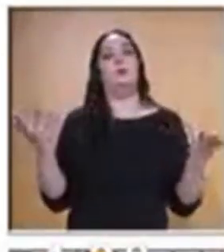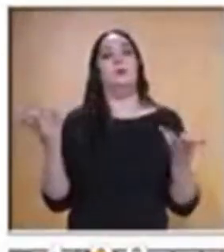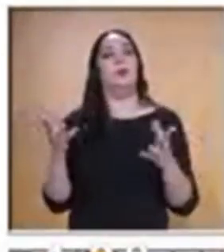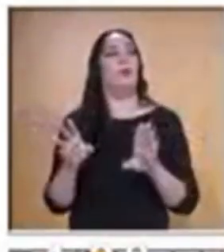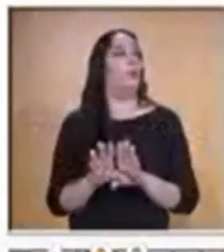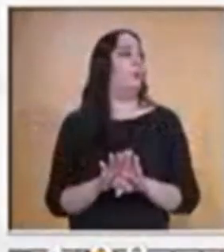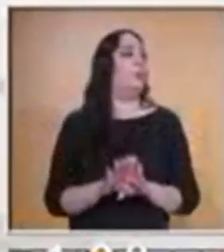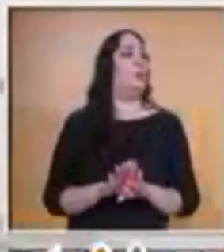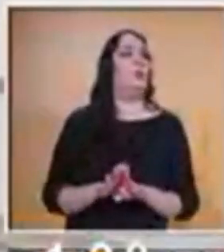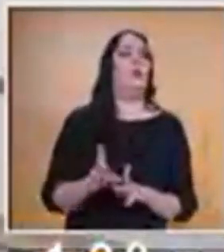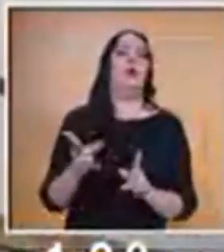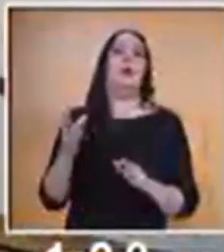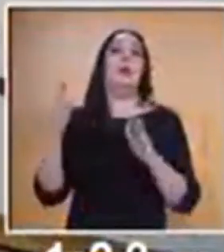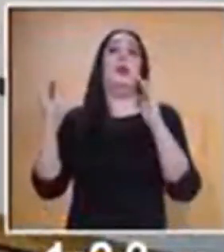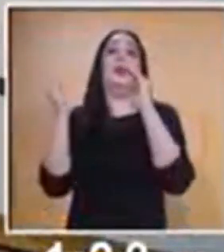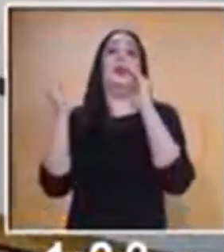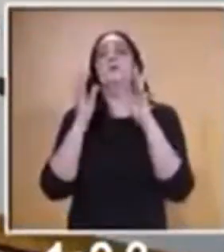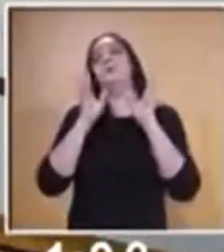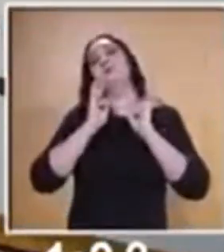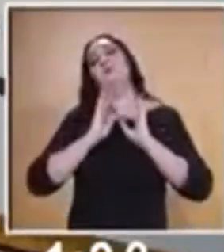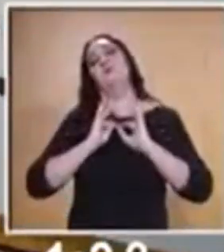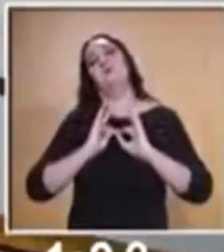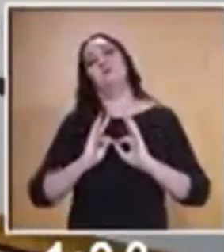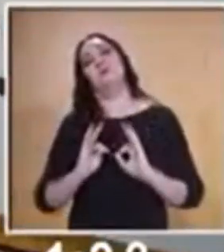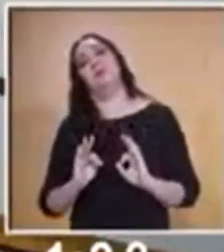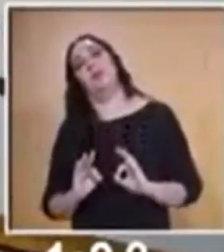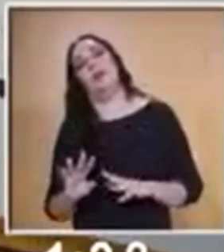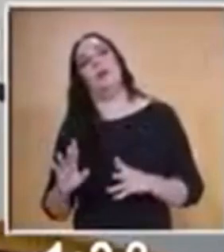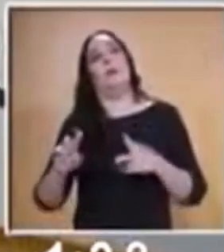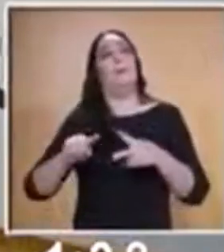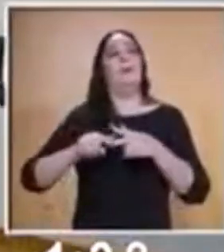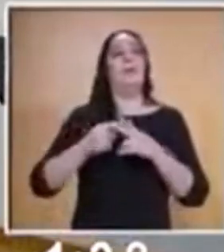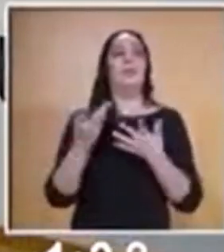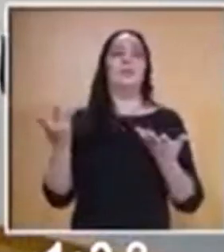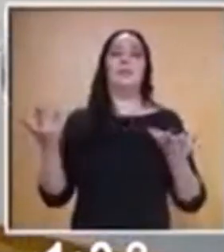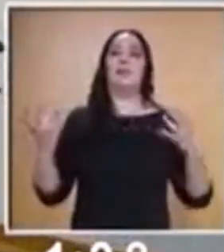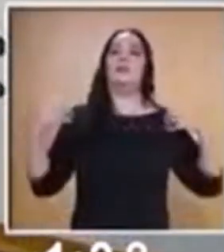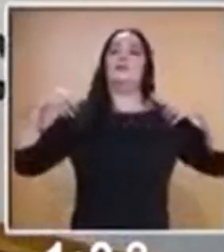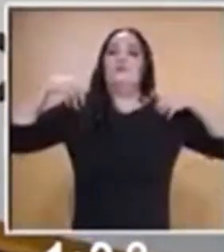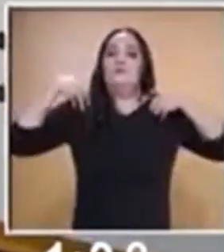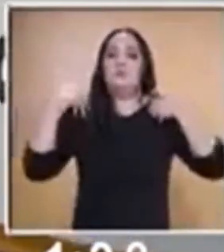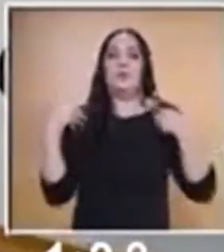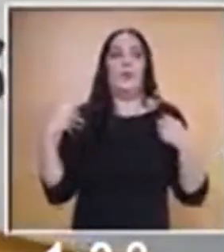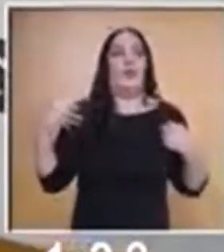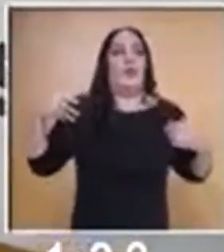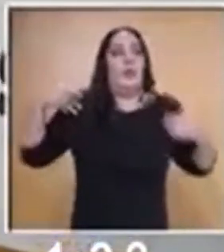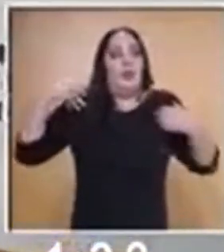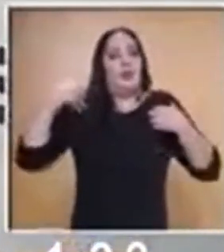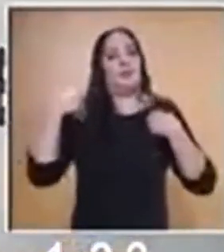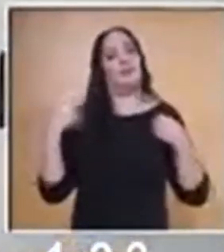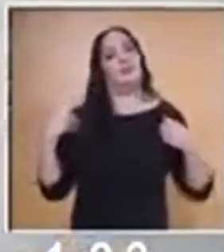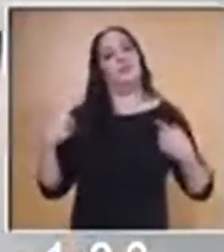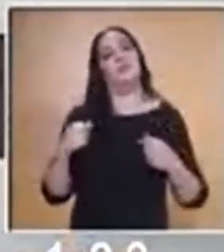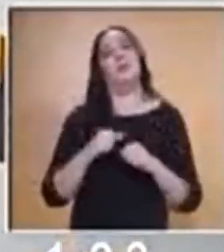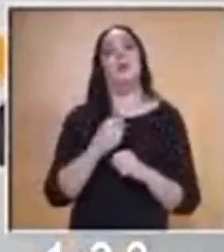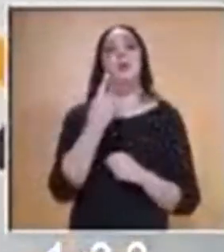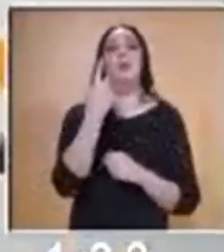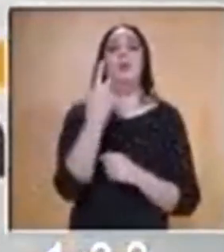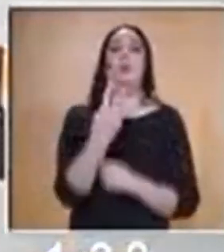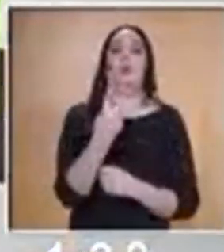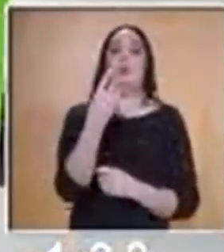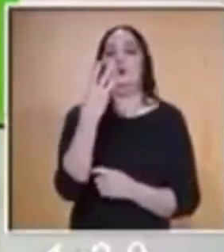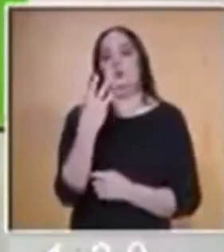Vamos a, en casa, a relajarnos un poquito. Vamos a empezar a hacer unos ejercicios con los hombros. Hombros hacia adelante y cuento hasta 8.